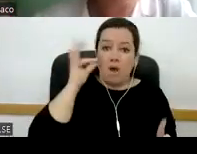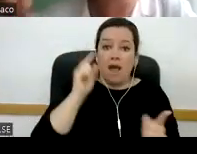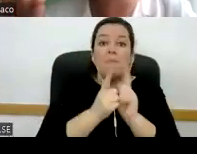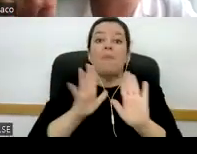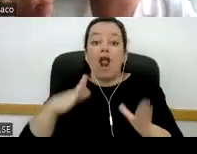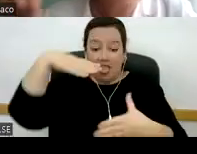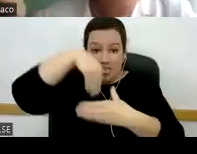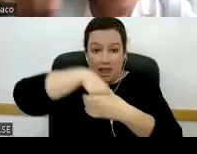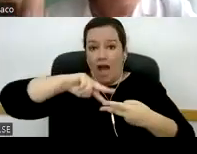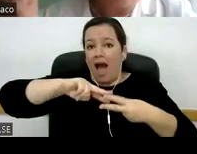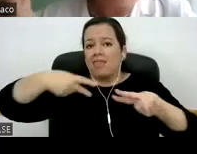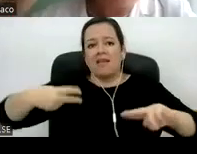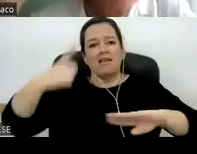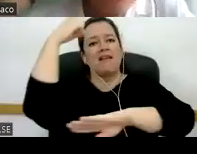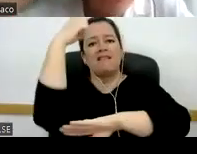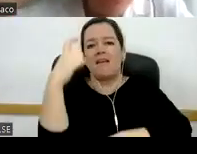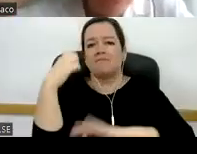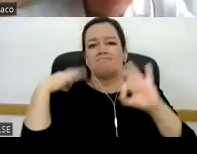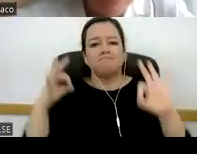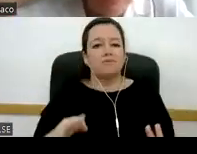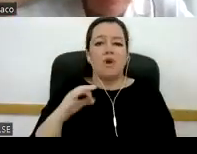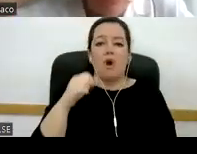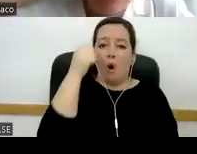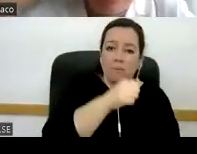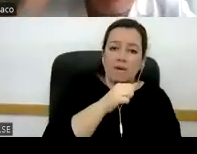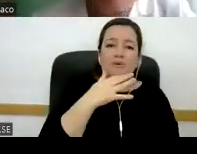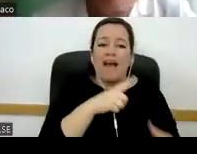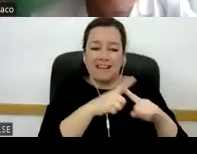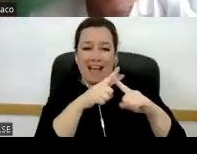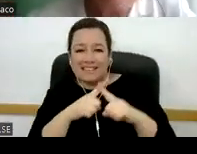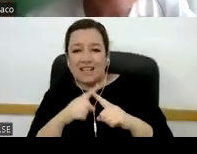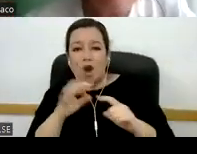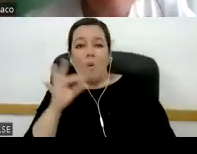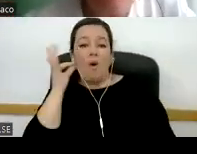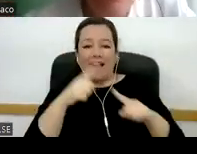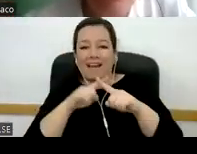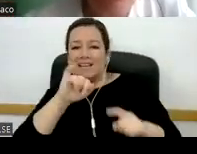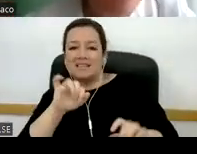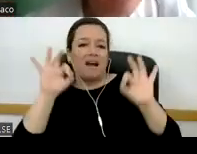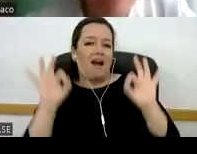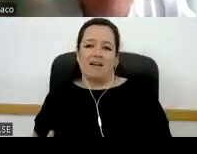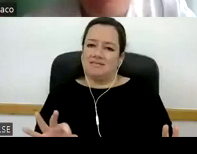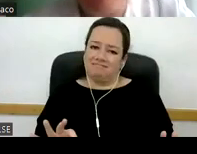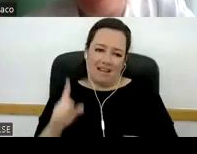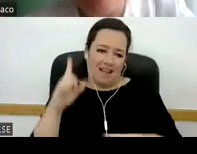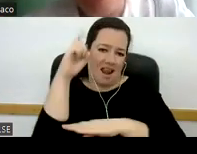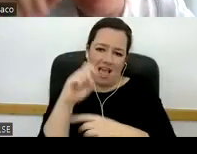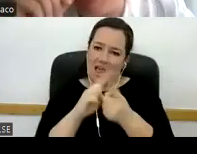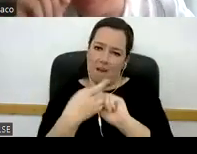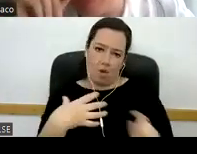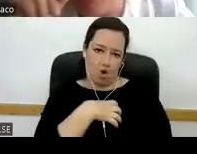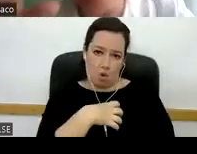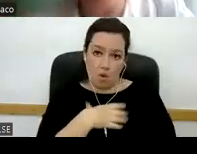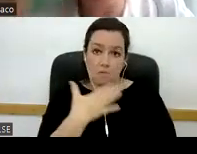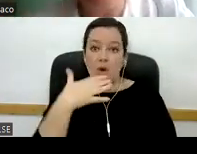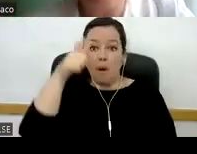cromosoma Y o nuestros dos cromosomas X son los que realmente indicarán el riesgo cardiovascular. Es decir, una persona que cambie